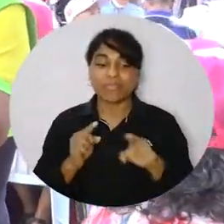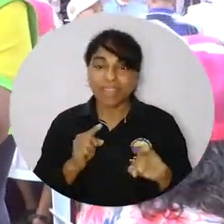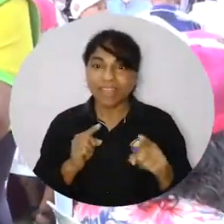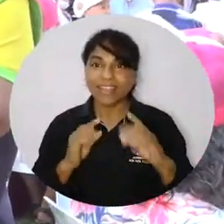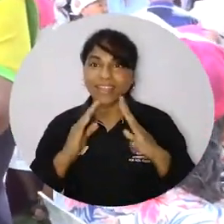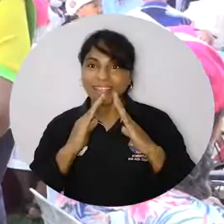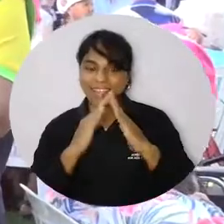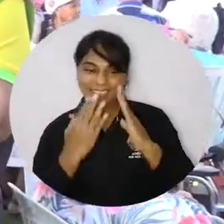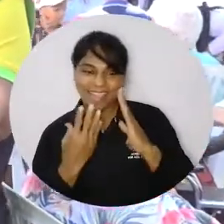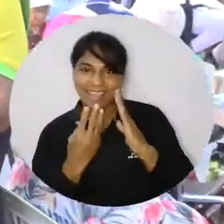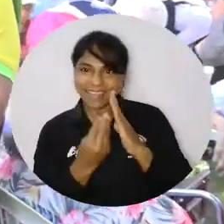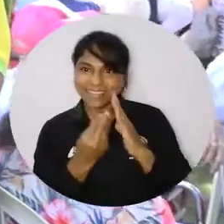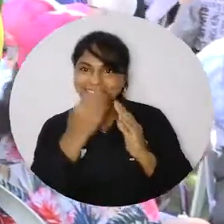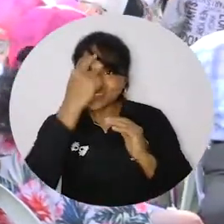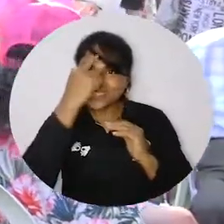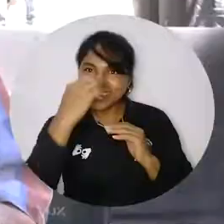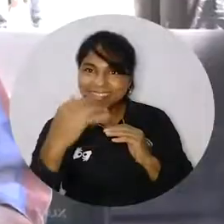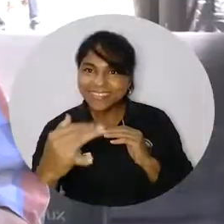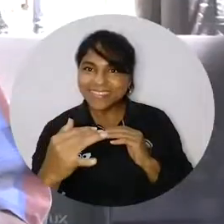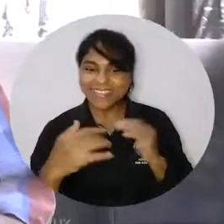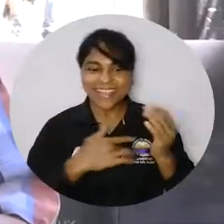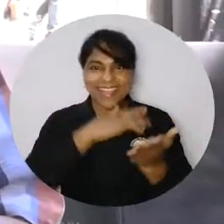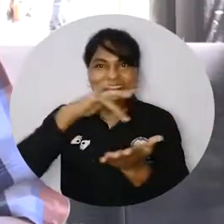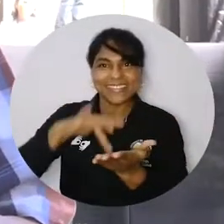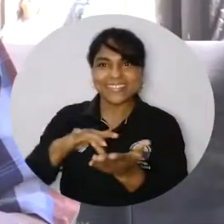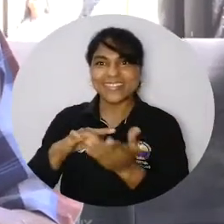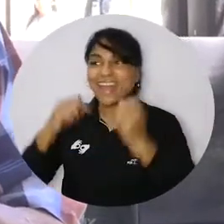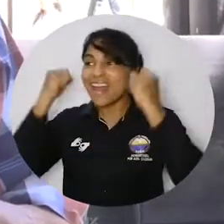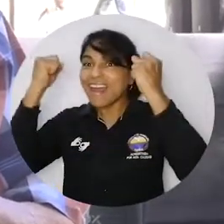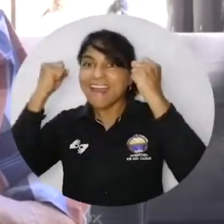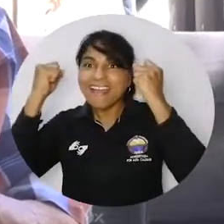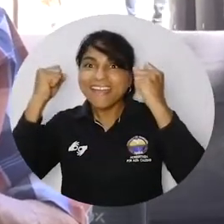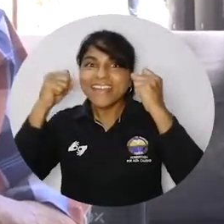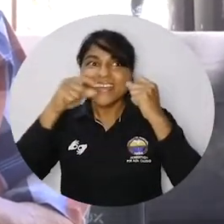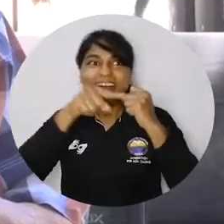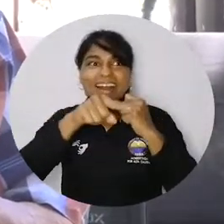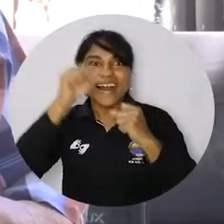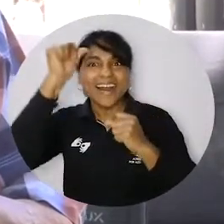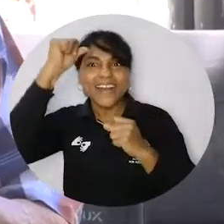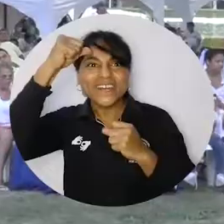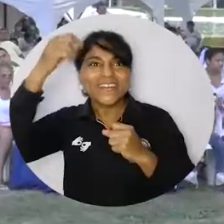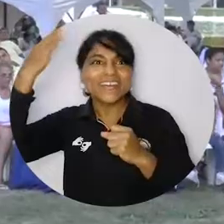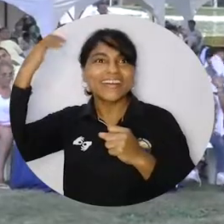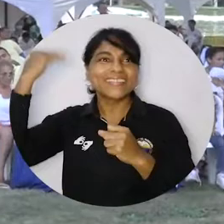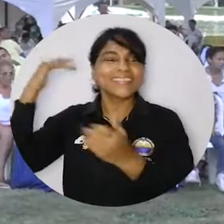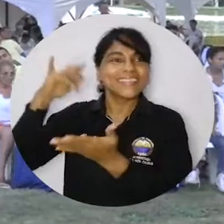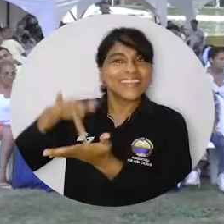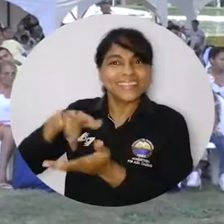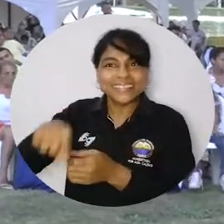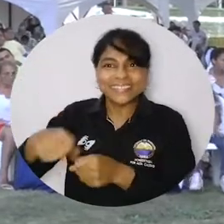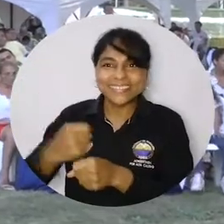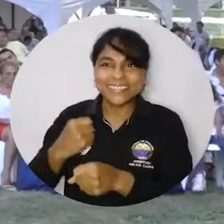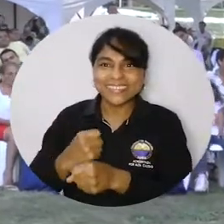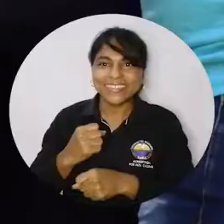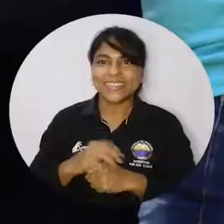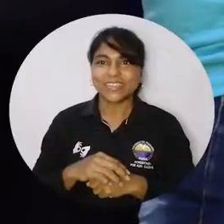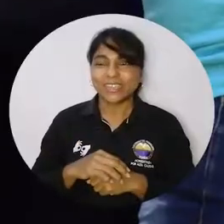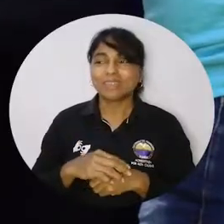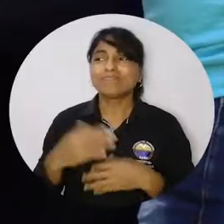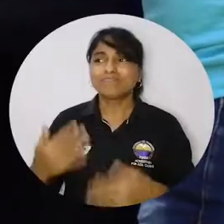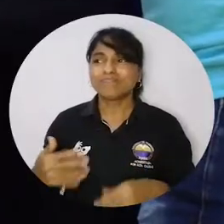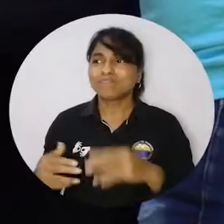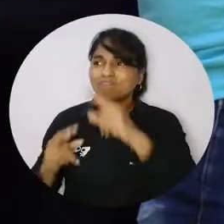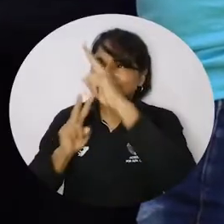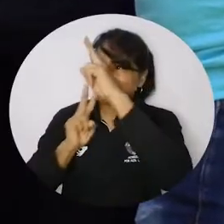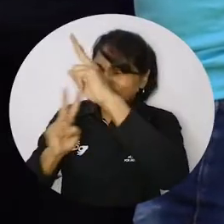Ruiz Padilla actualmente es beneficiario del asilo de Santa Marta y en su visita al bingo solidario evocó momentos vividos en este campus. Me dio